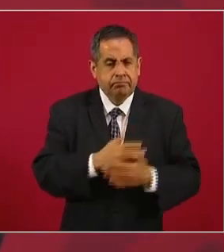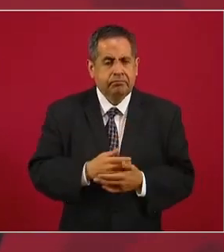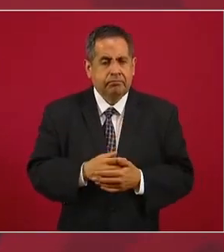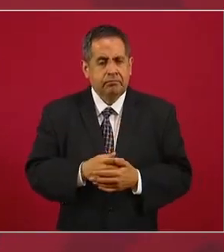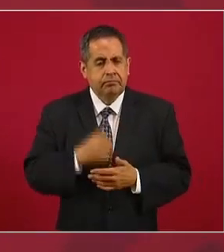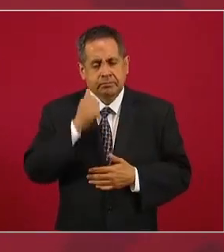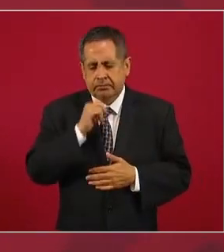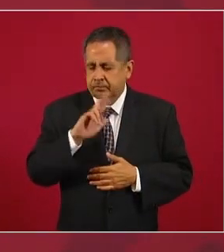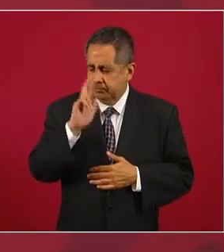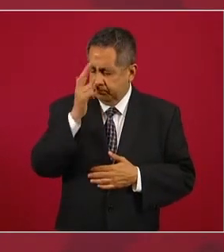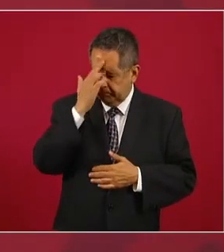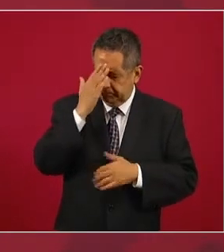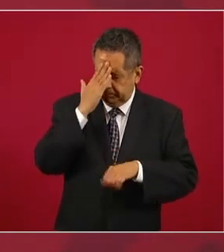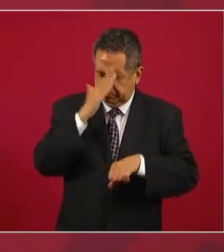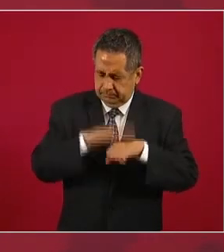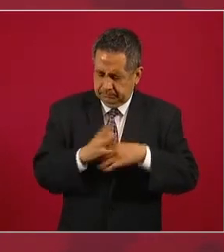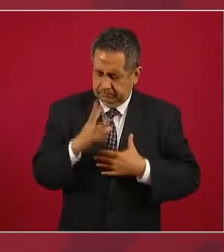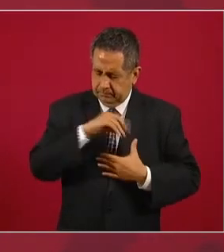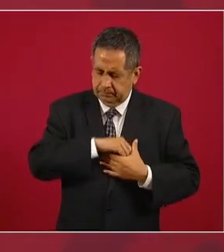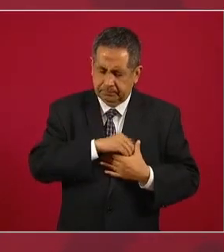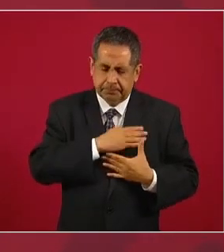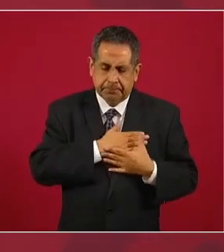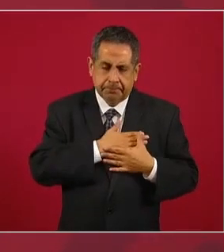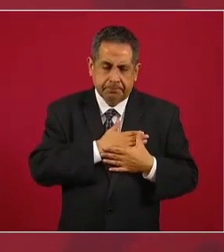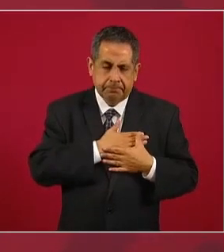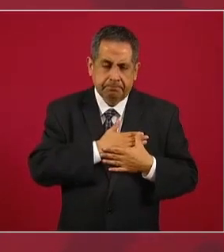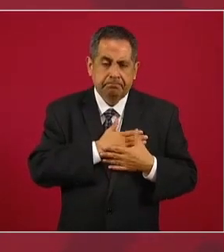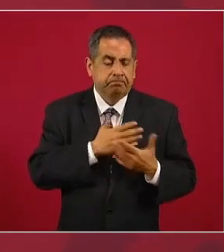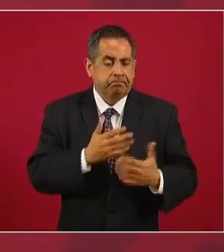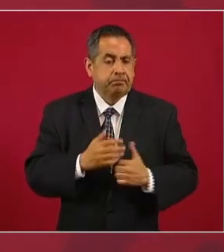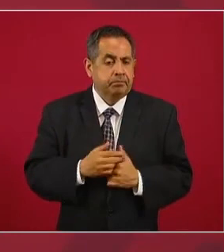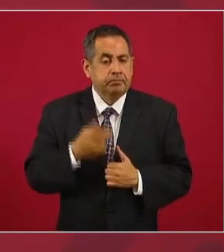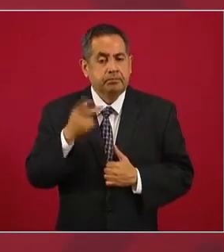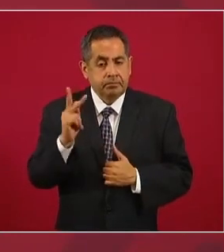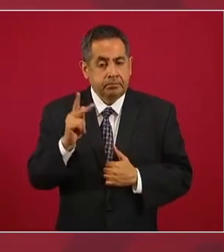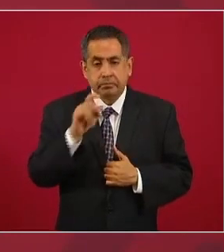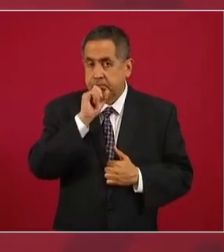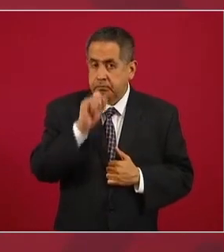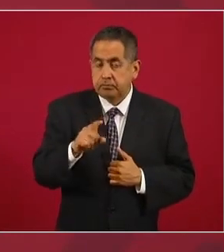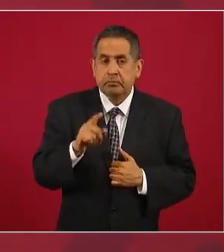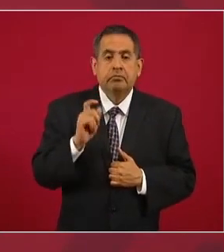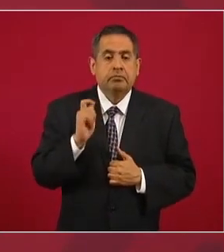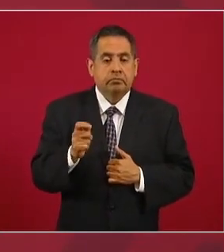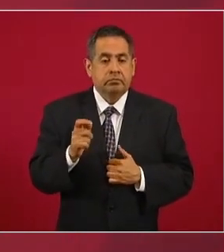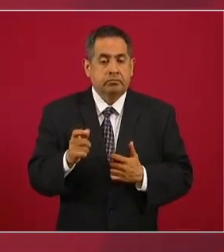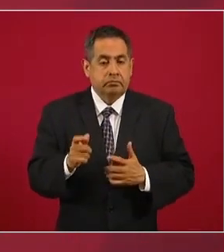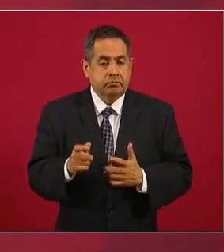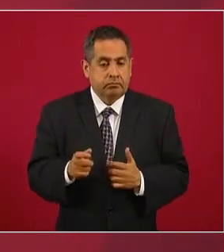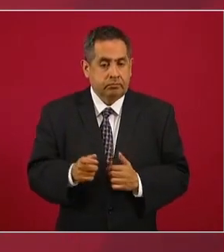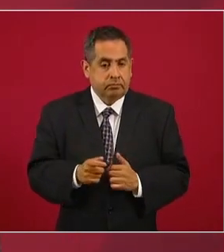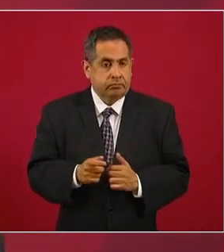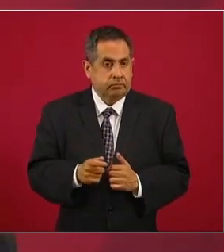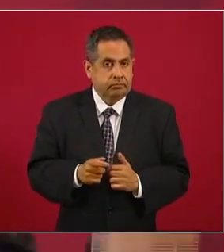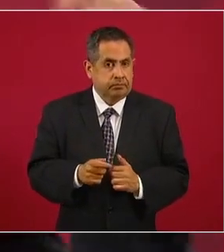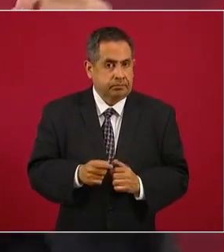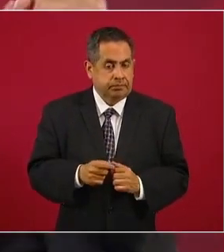tenerlos siempre en nuestro corazón, pero al mismo tiempo